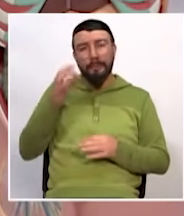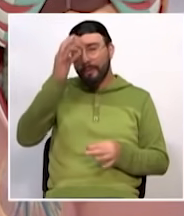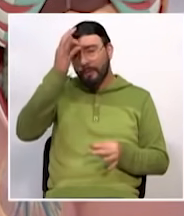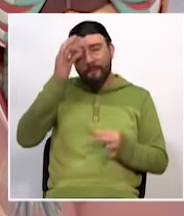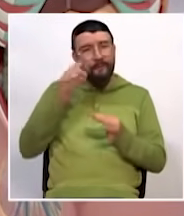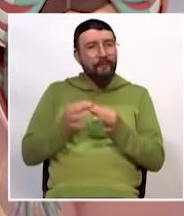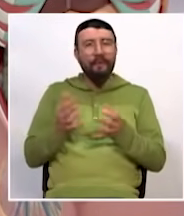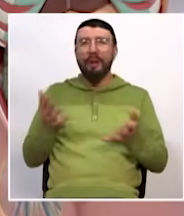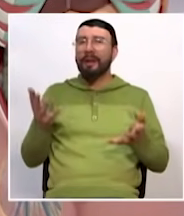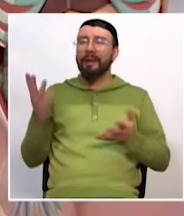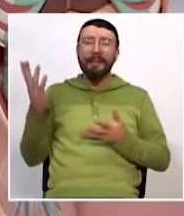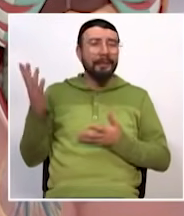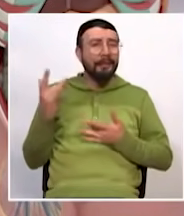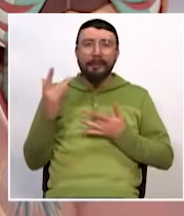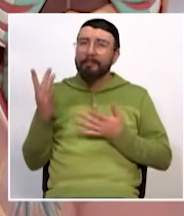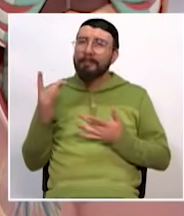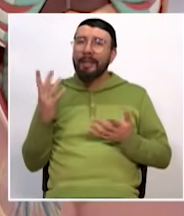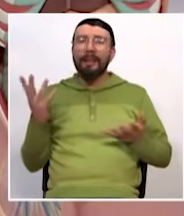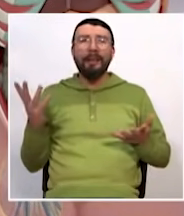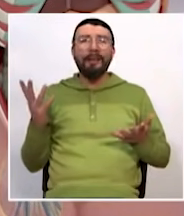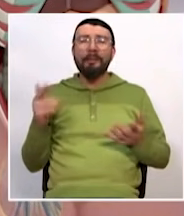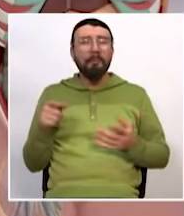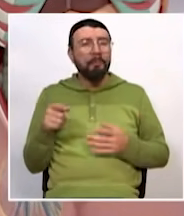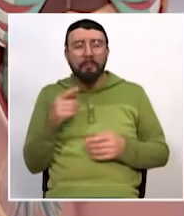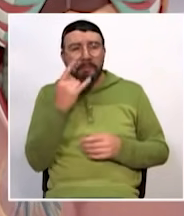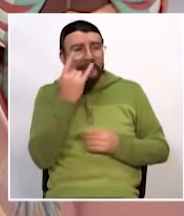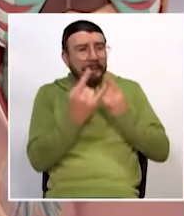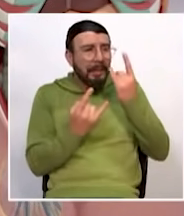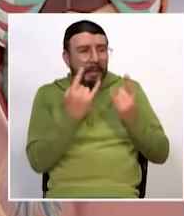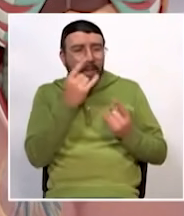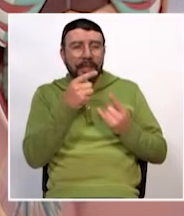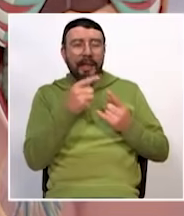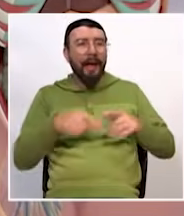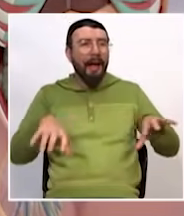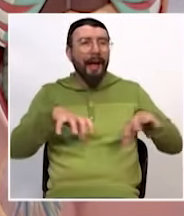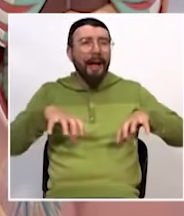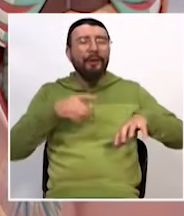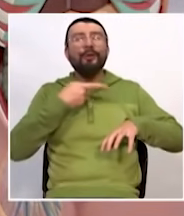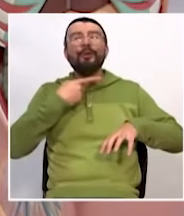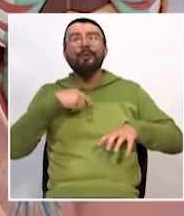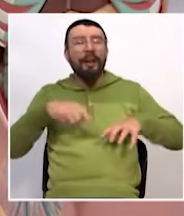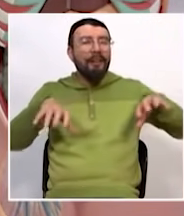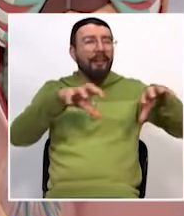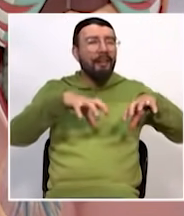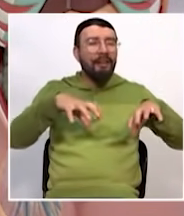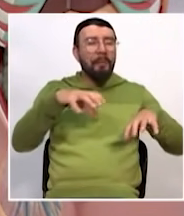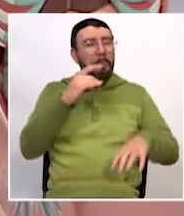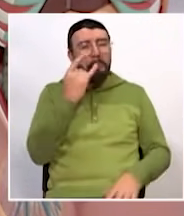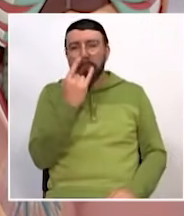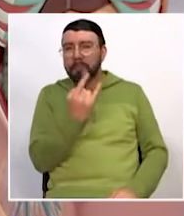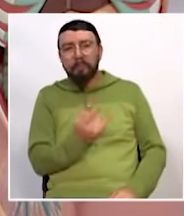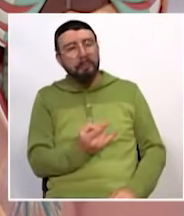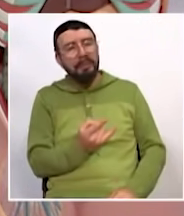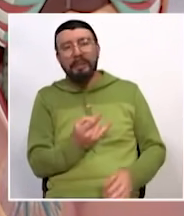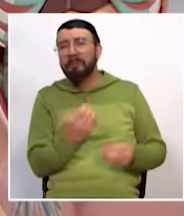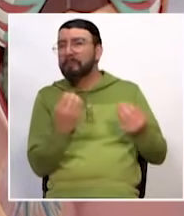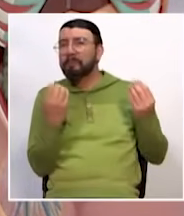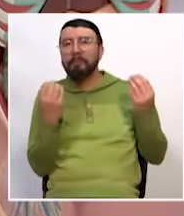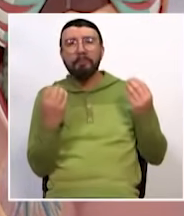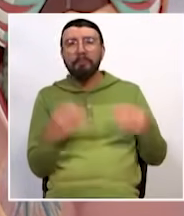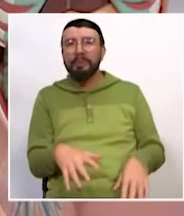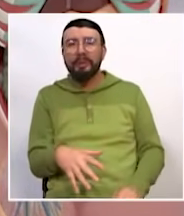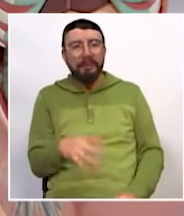ha perdido el interés por las actividades que más le agradan en la vida y cómo se dice